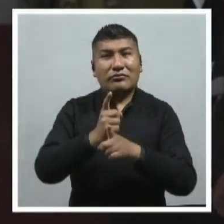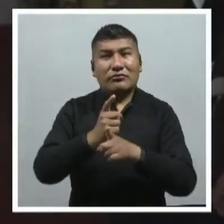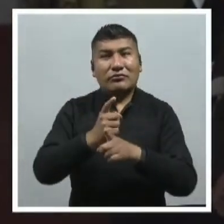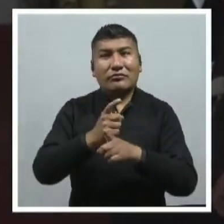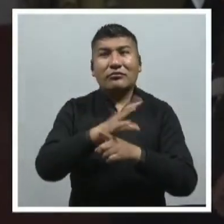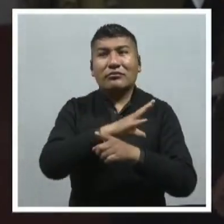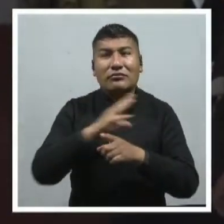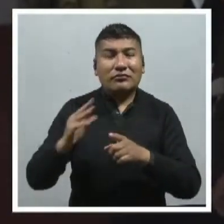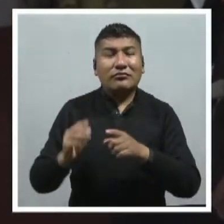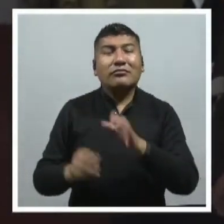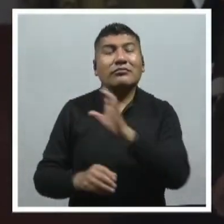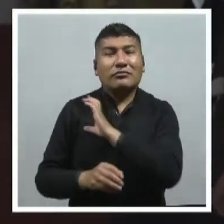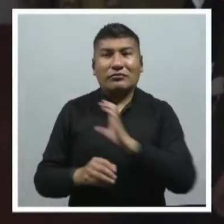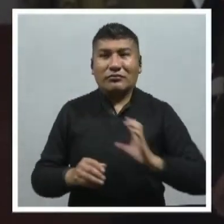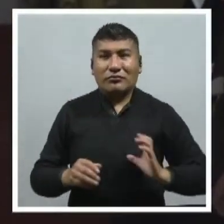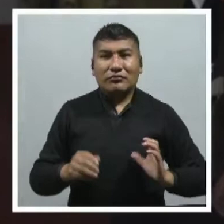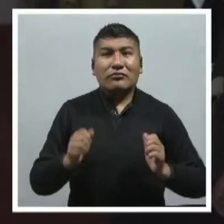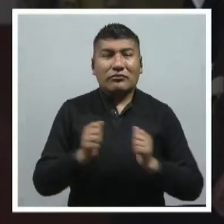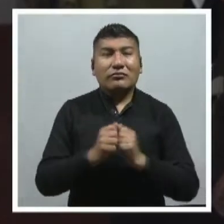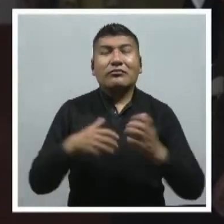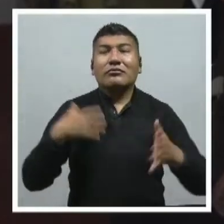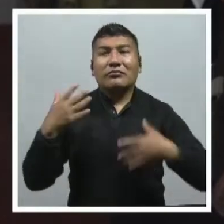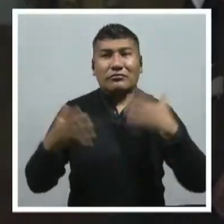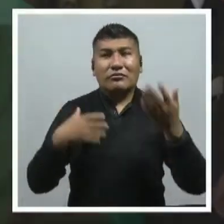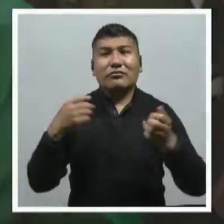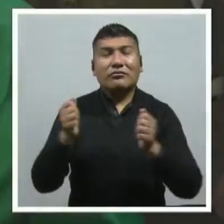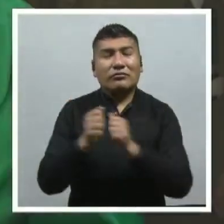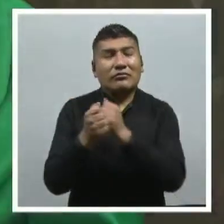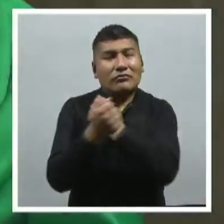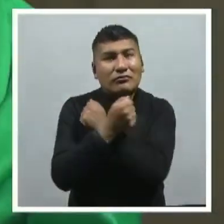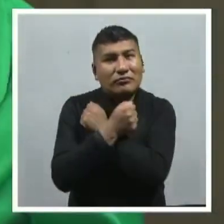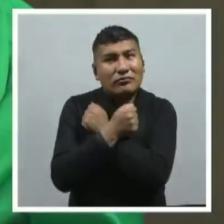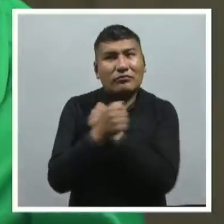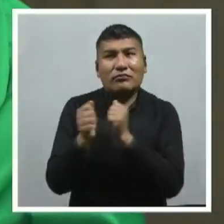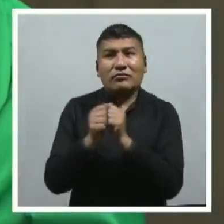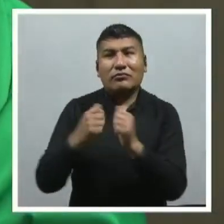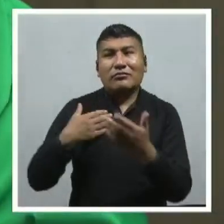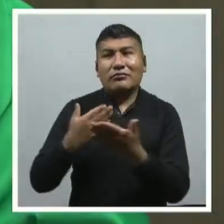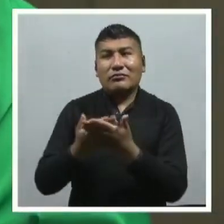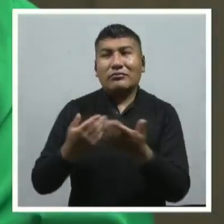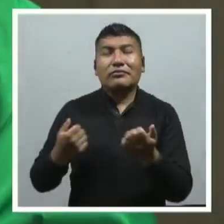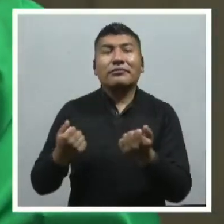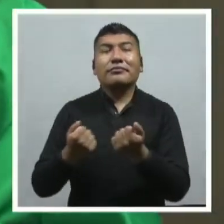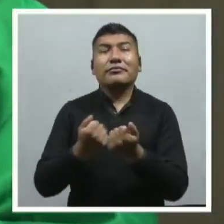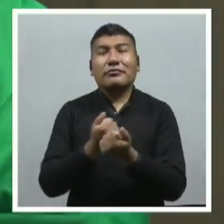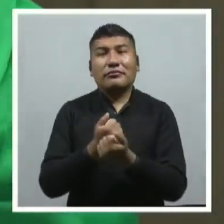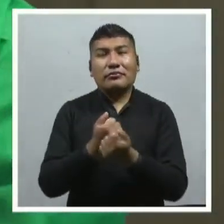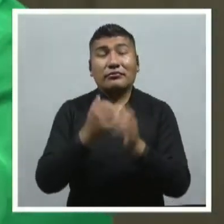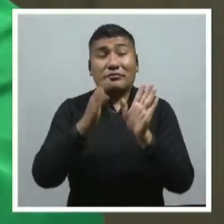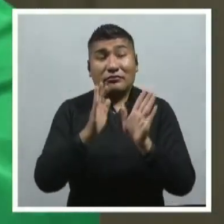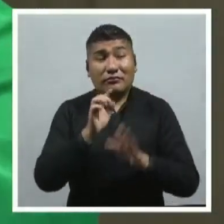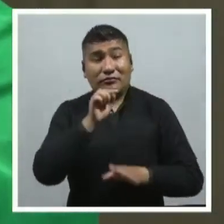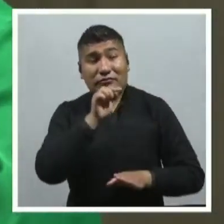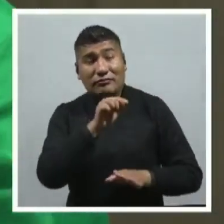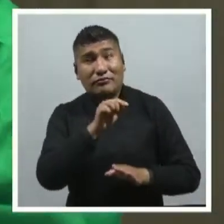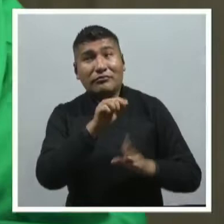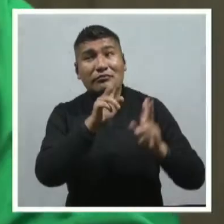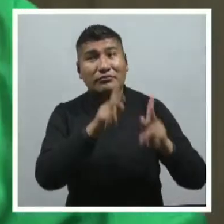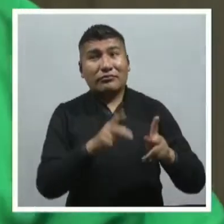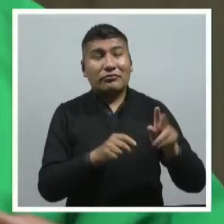cristianamente, con alegría, con amor, con solidaridad. En cambio, el que elige el